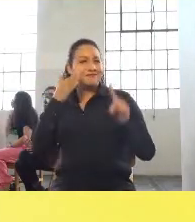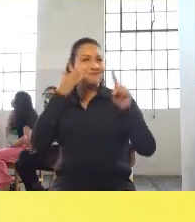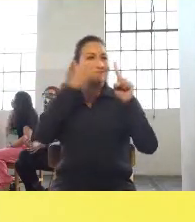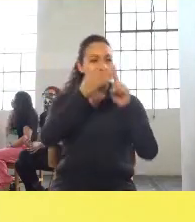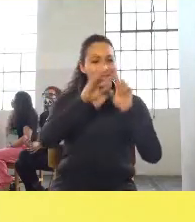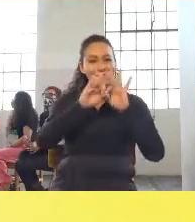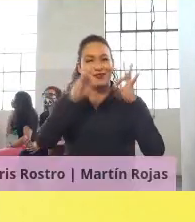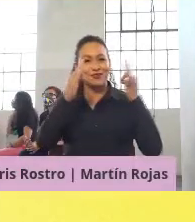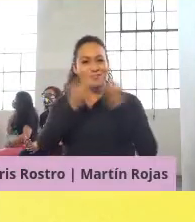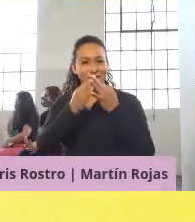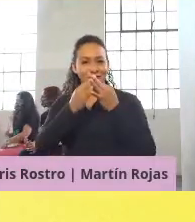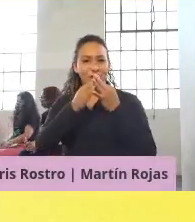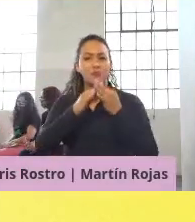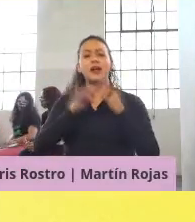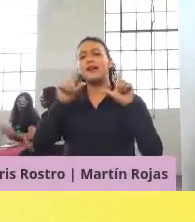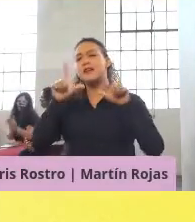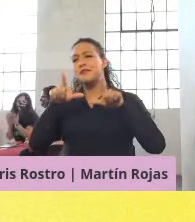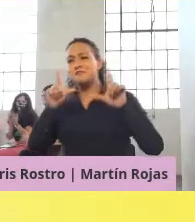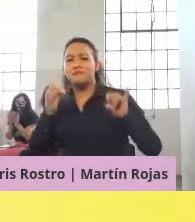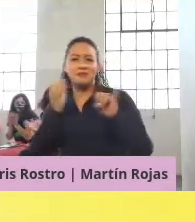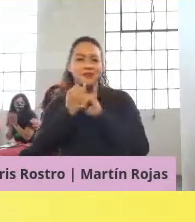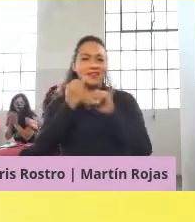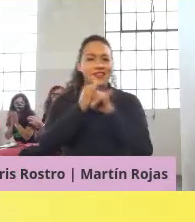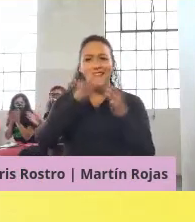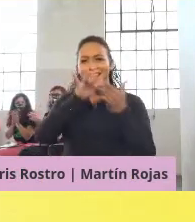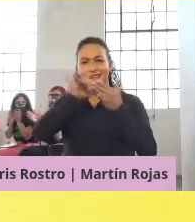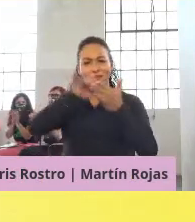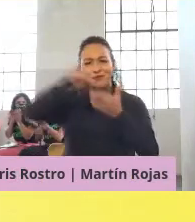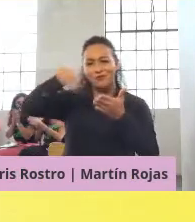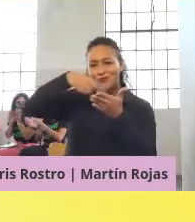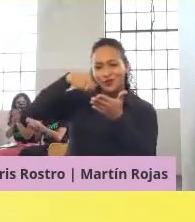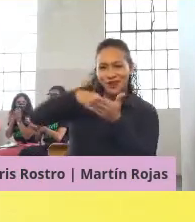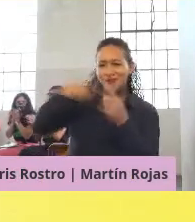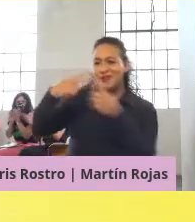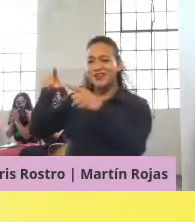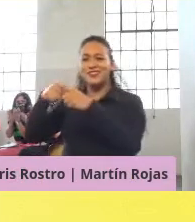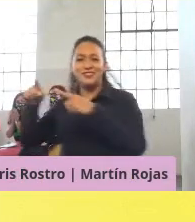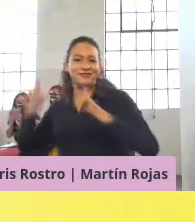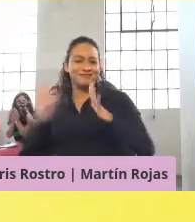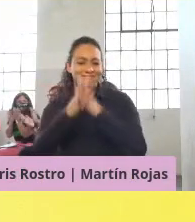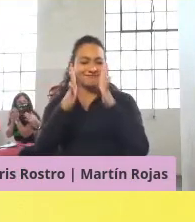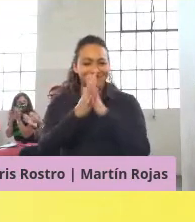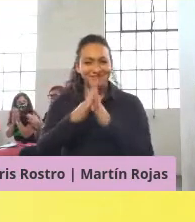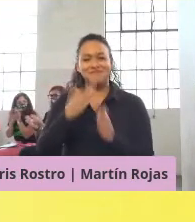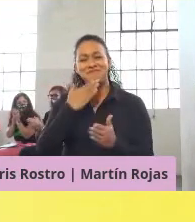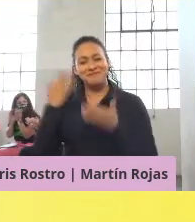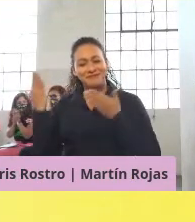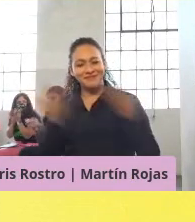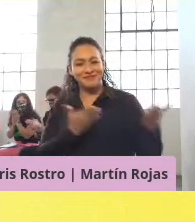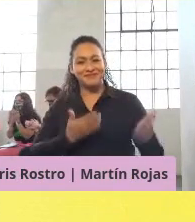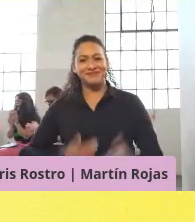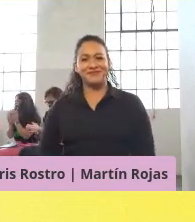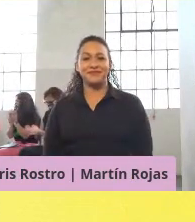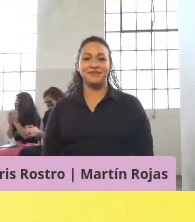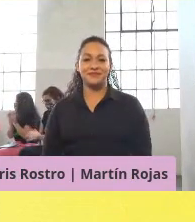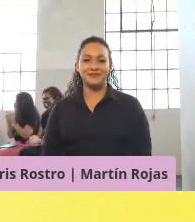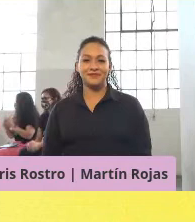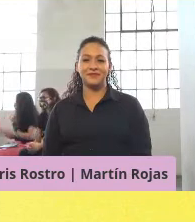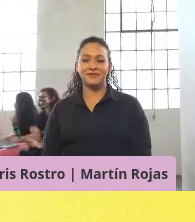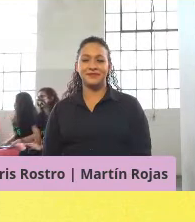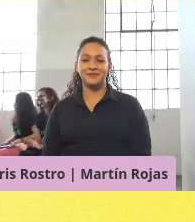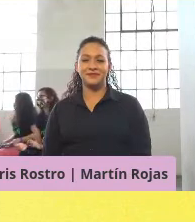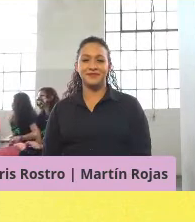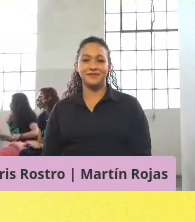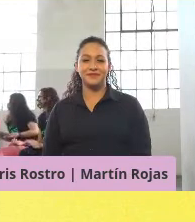tanto físico como virtual. Y ahí está la Bienvenida, bandera y la Elsa. trae puesta. La trae puestísima. Ah.